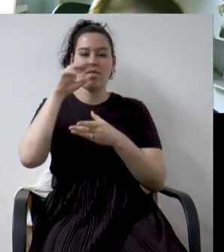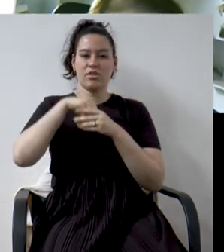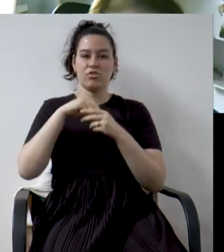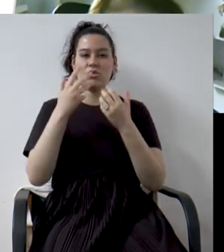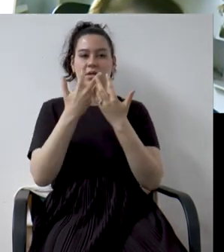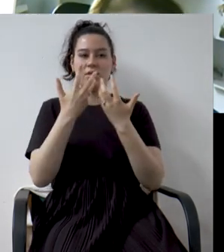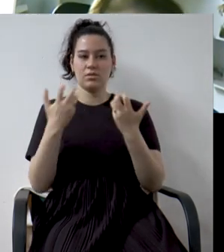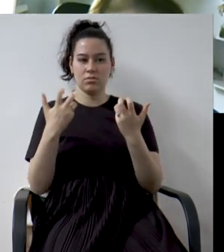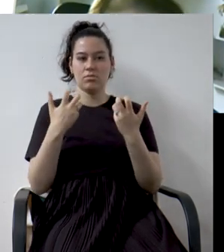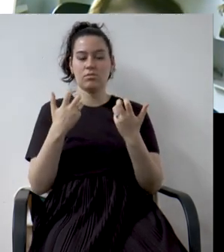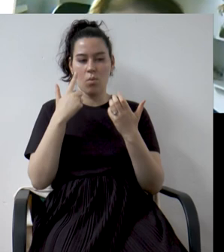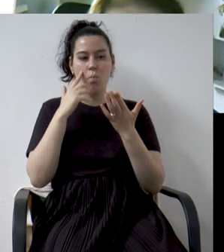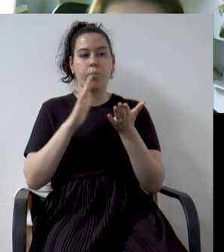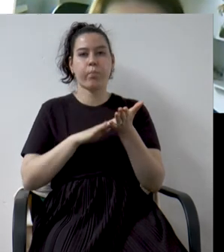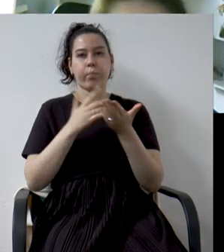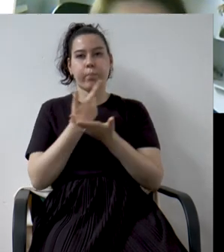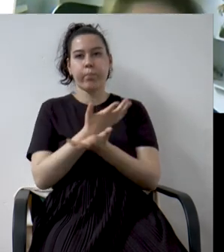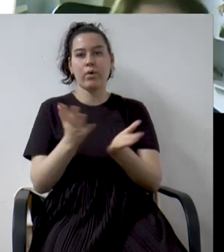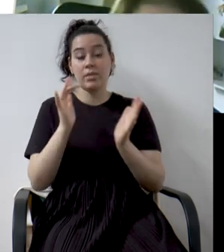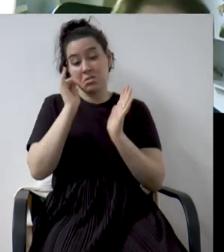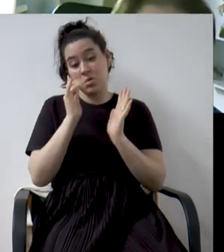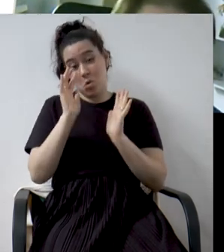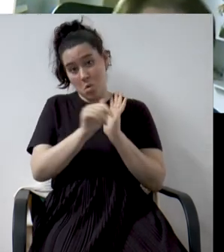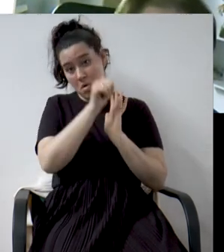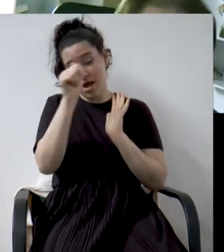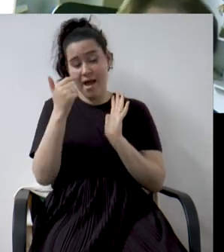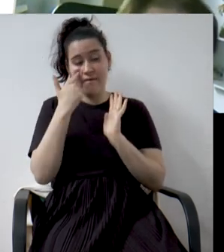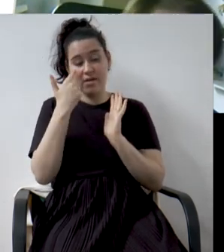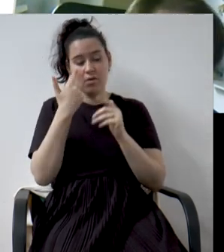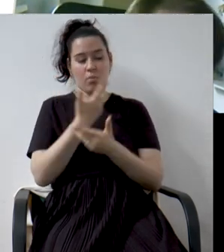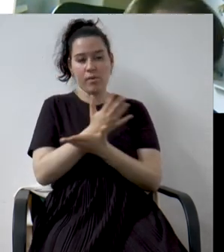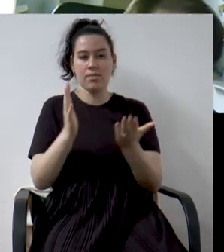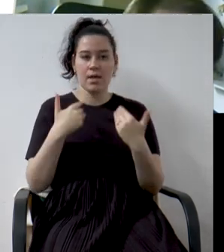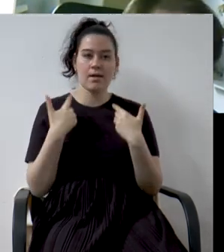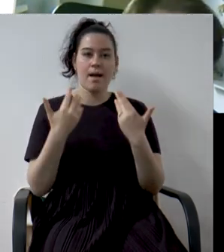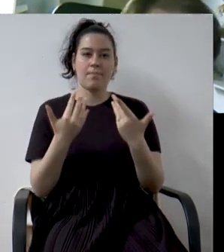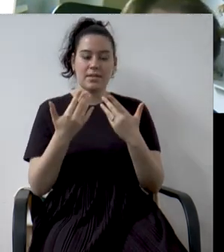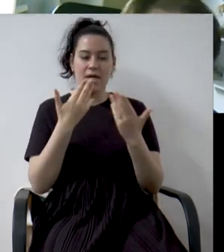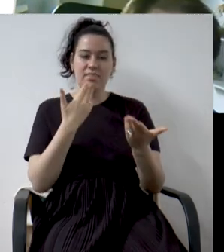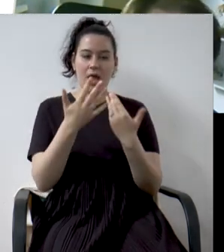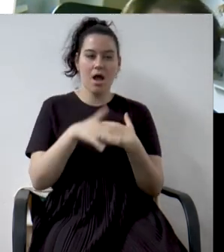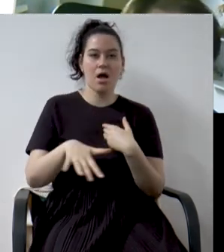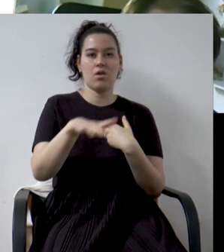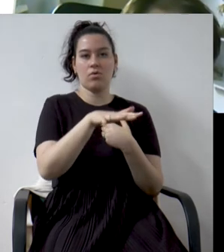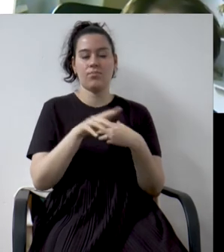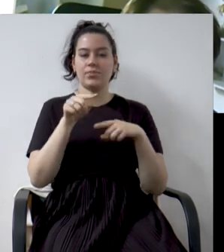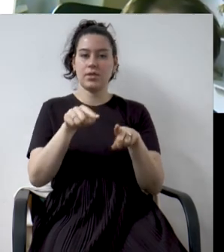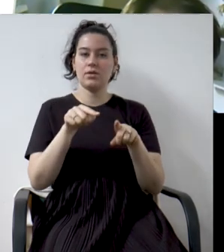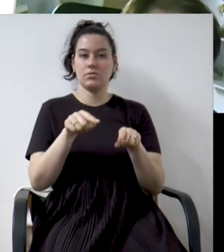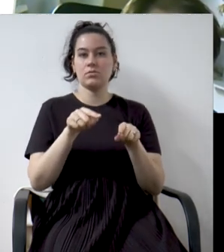¿no? que demostrará si logramos una cierta capacidad de diálogo, ¿no? Eso pensando